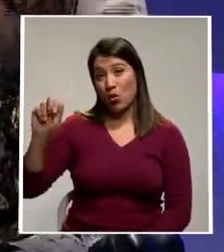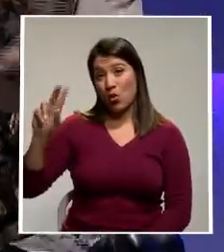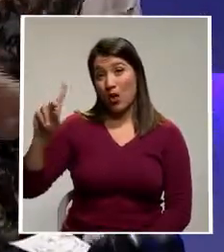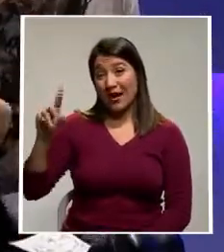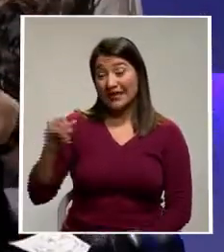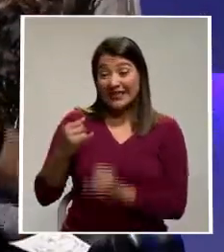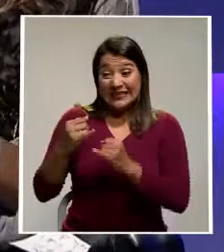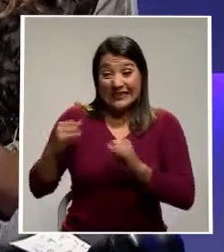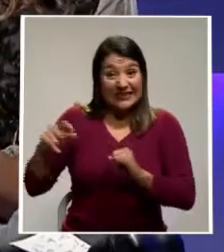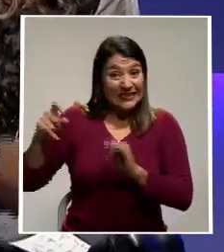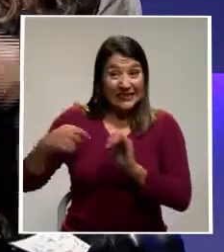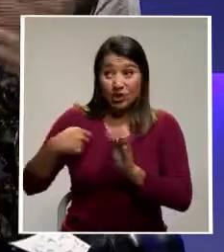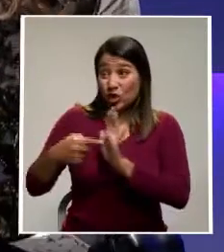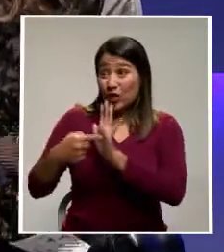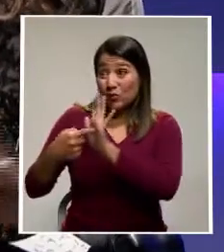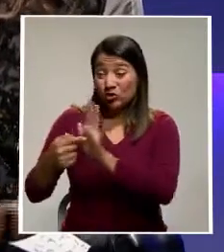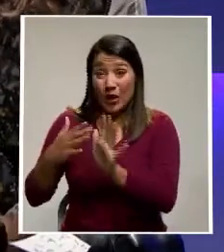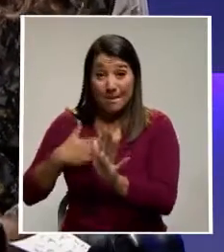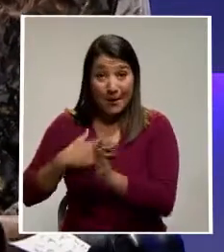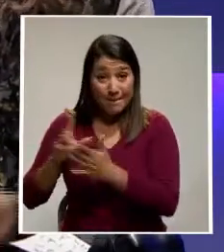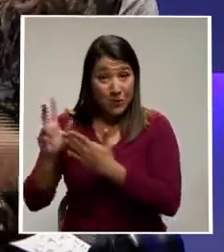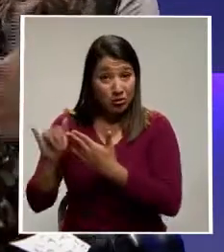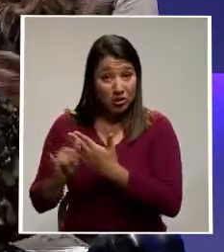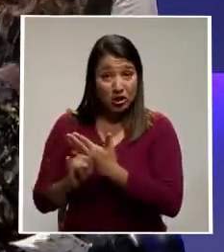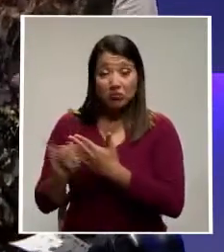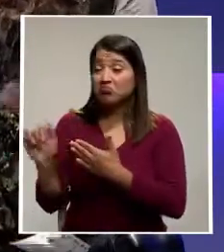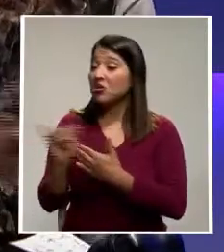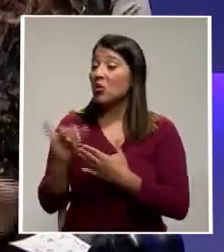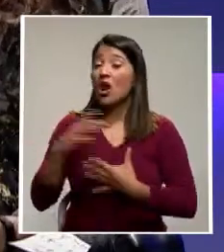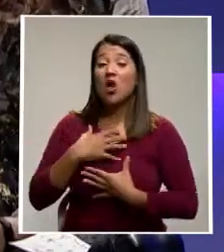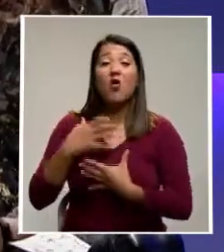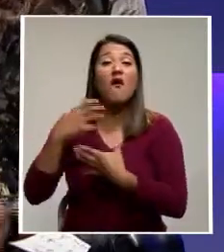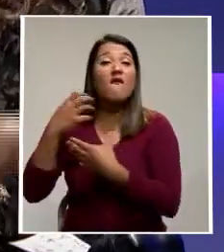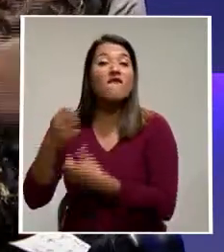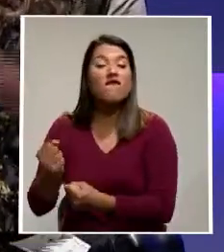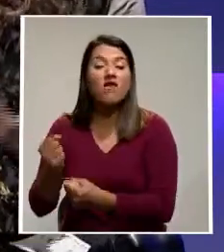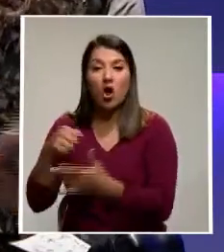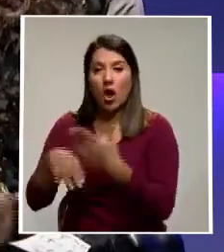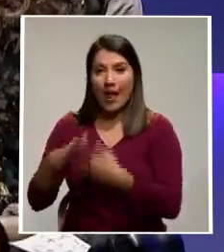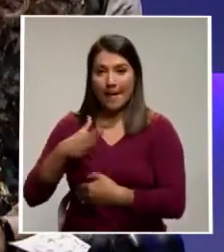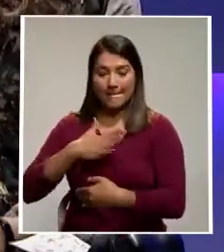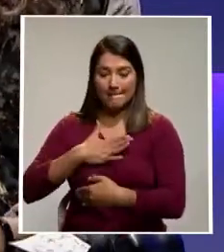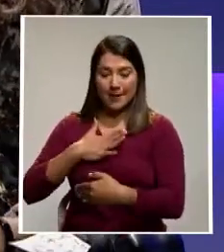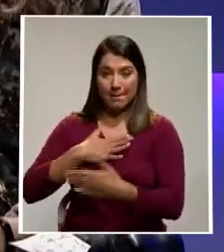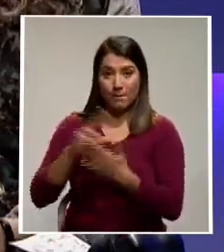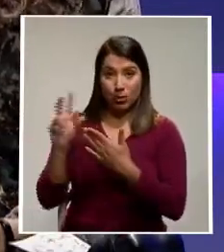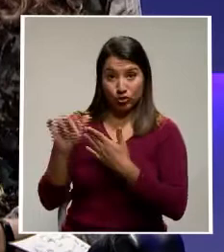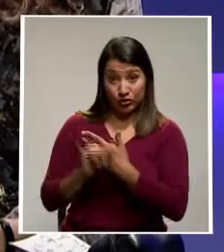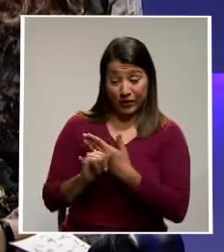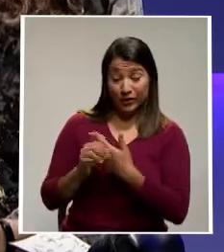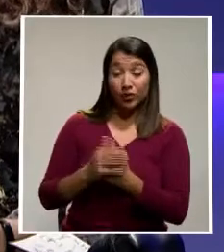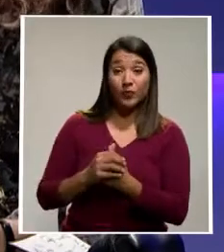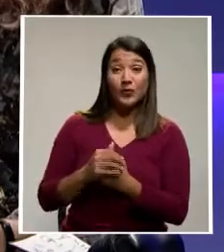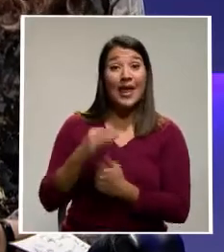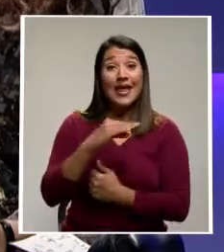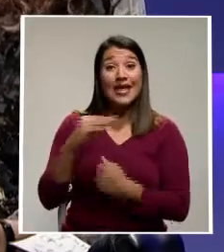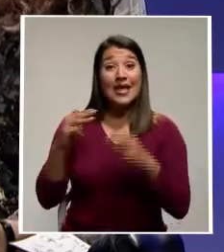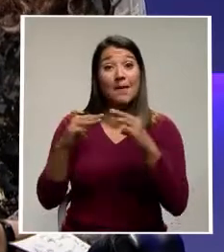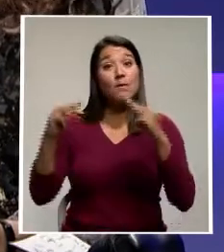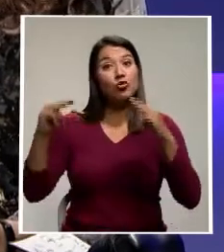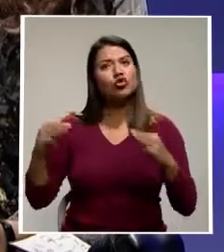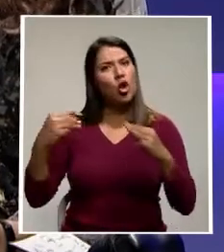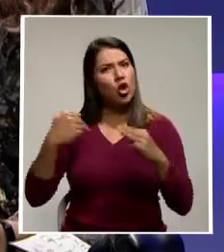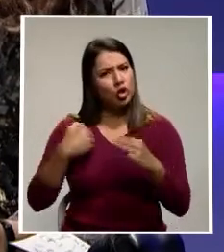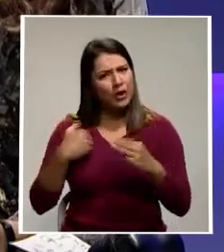la propuesta, él confió en lo que yo le llegué a mostrar como ideas. Y el museo tiene un protocolo